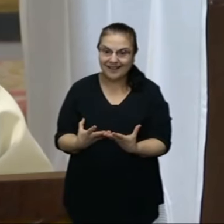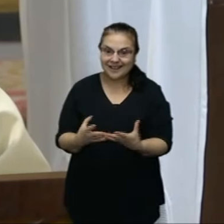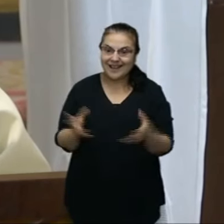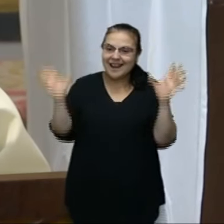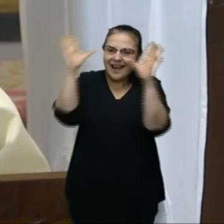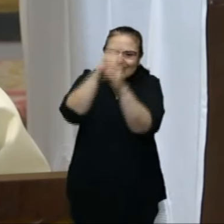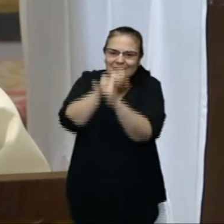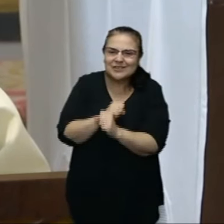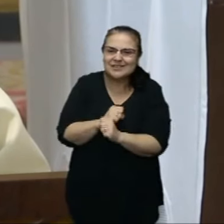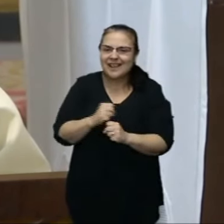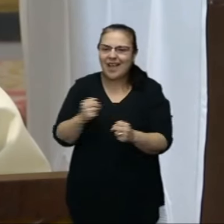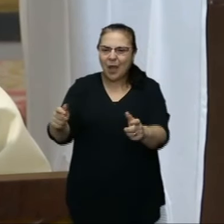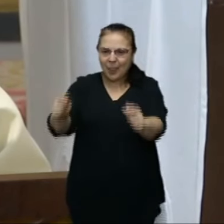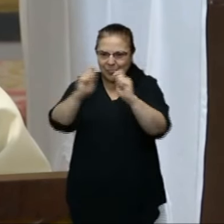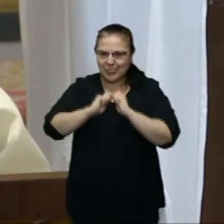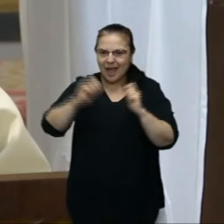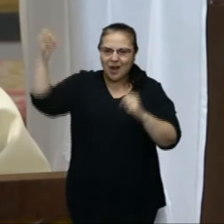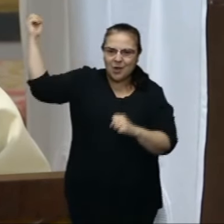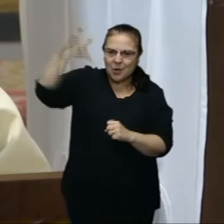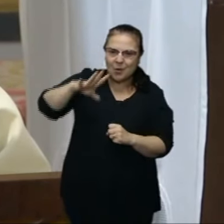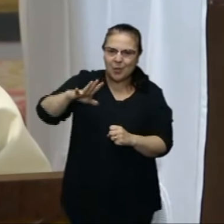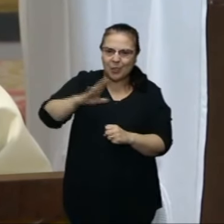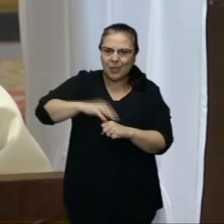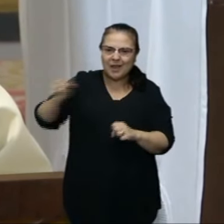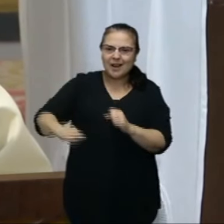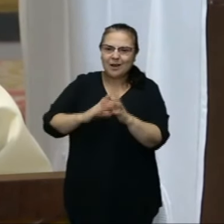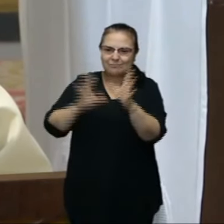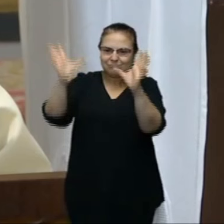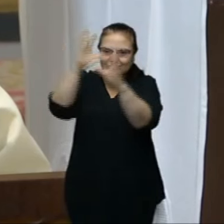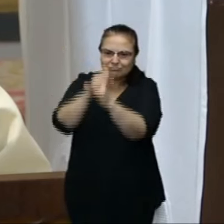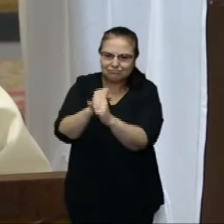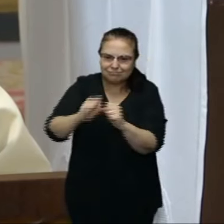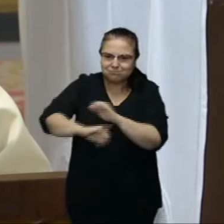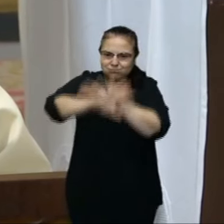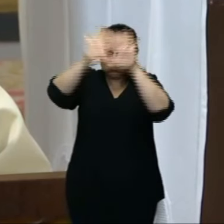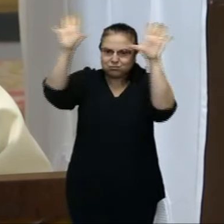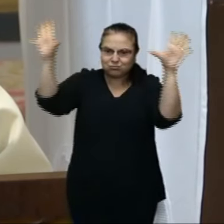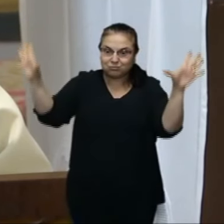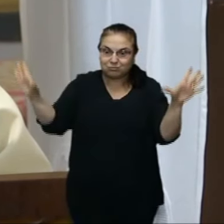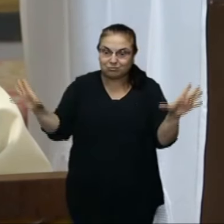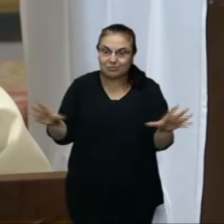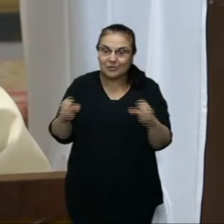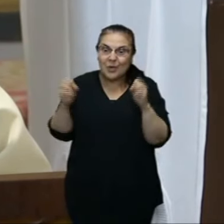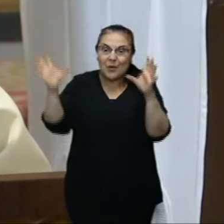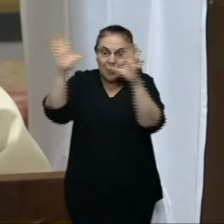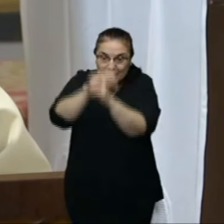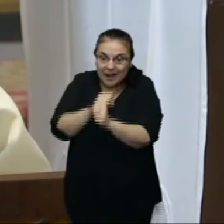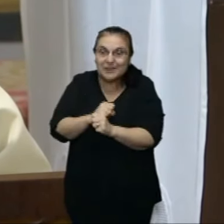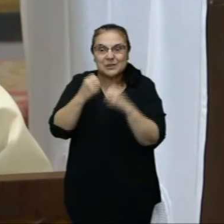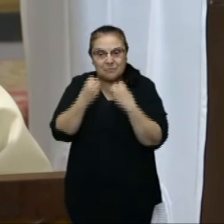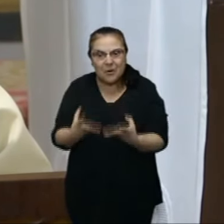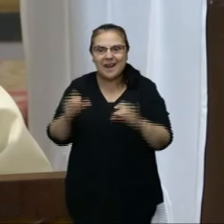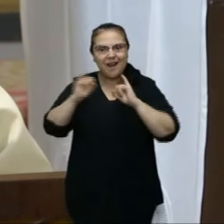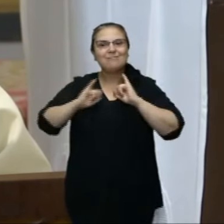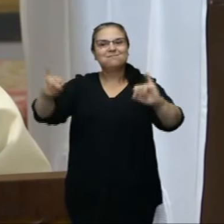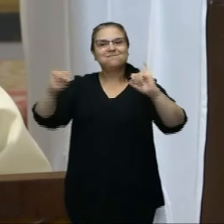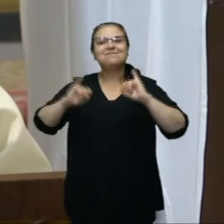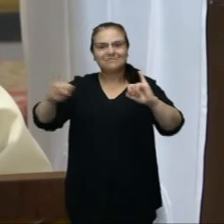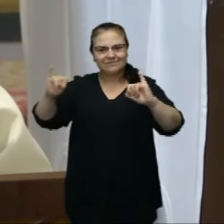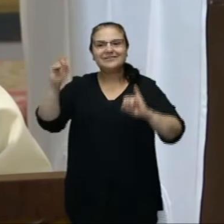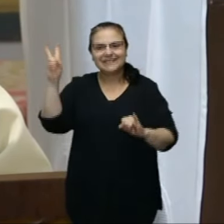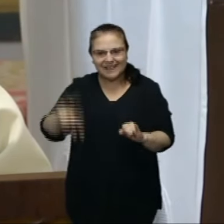luz que ha venido a iluminar nuestras tinieblas. Una noche buena que merece la pena ser celebrada de